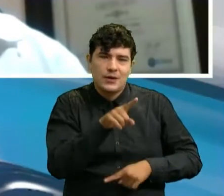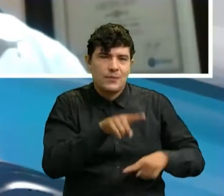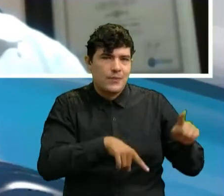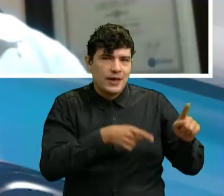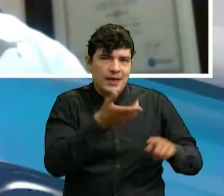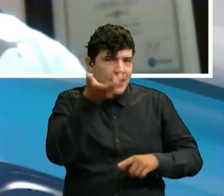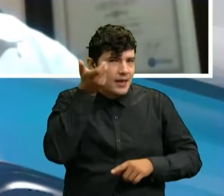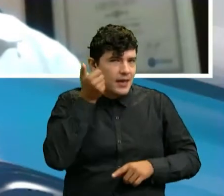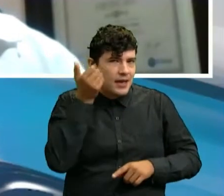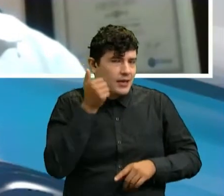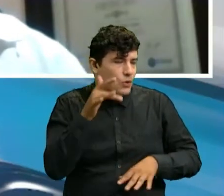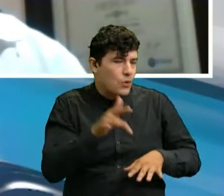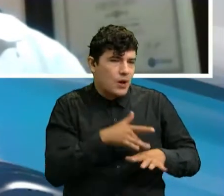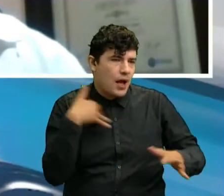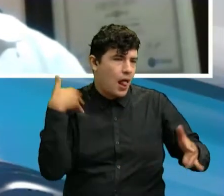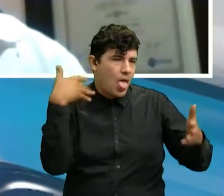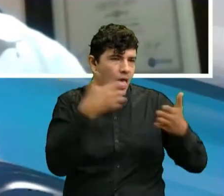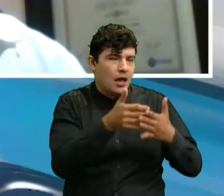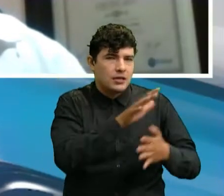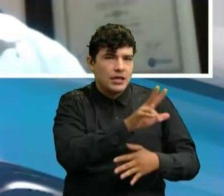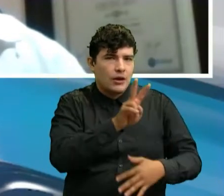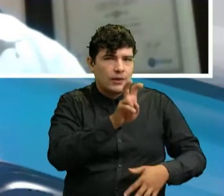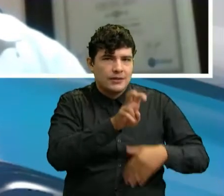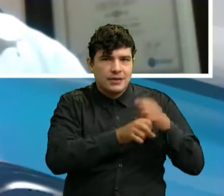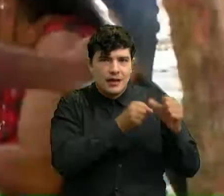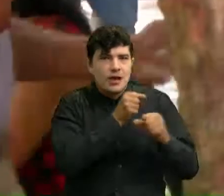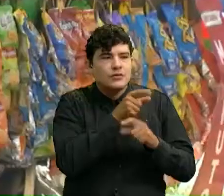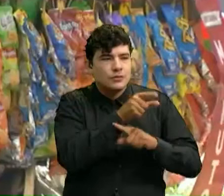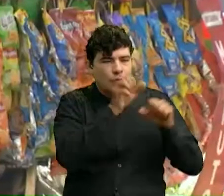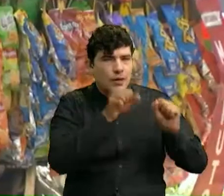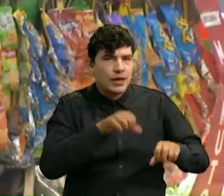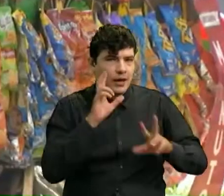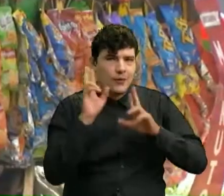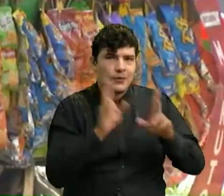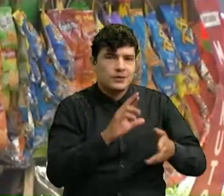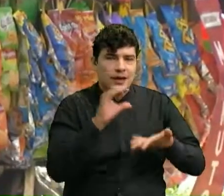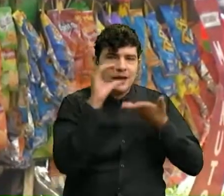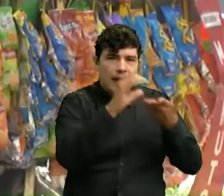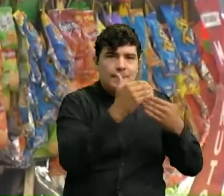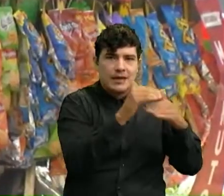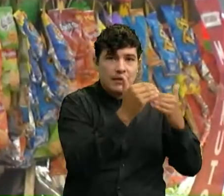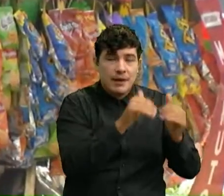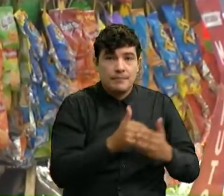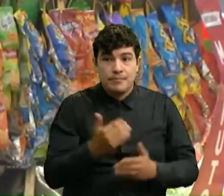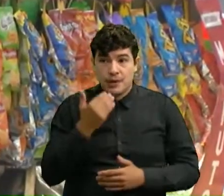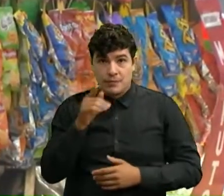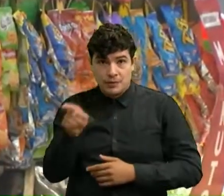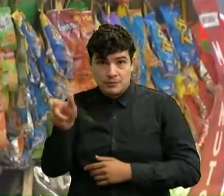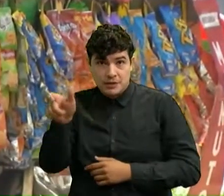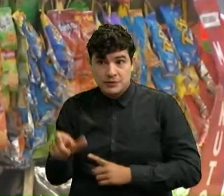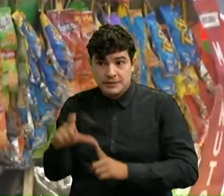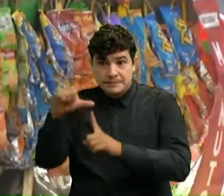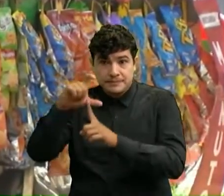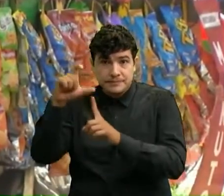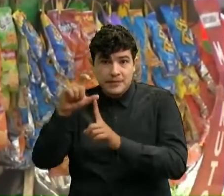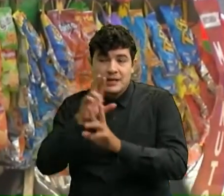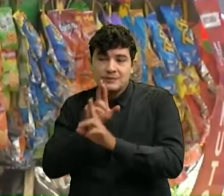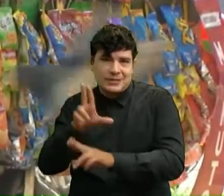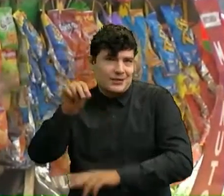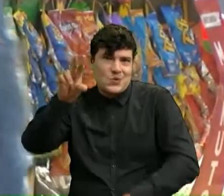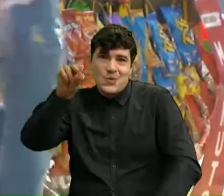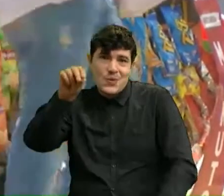le tocaría hasta los 57 por garantía de pensión mínima. Si está en el régimen de prima media, la respuesta